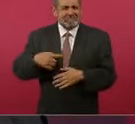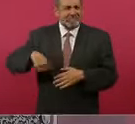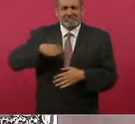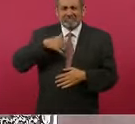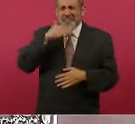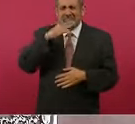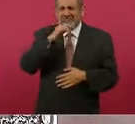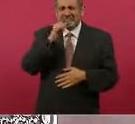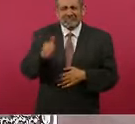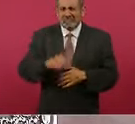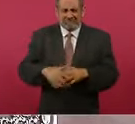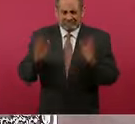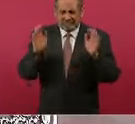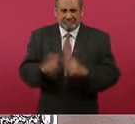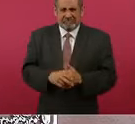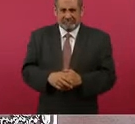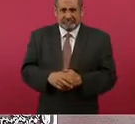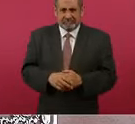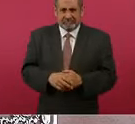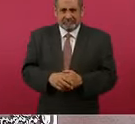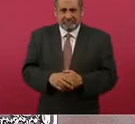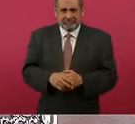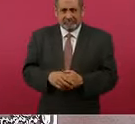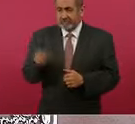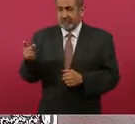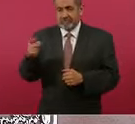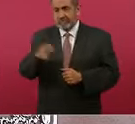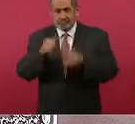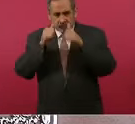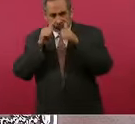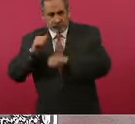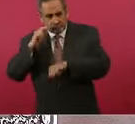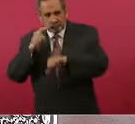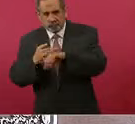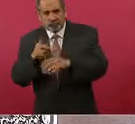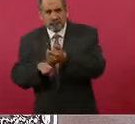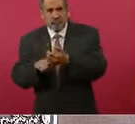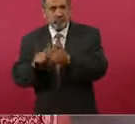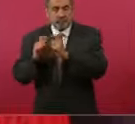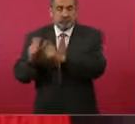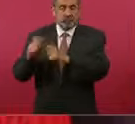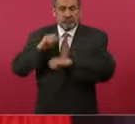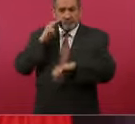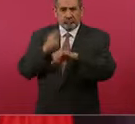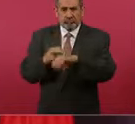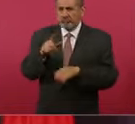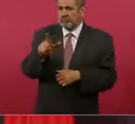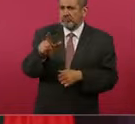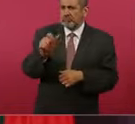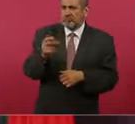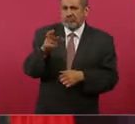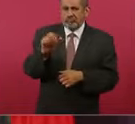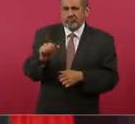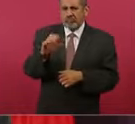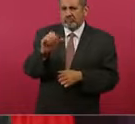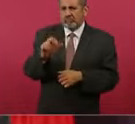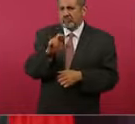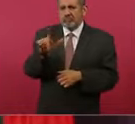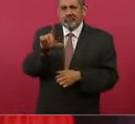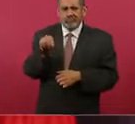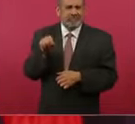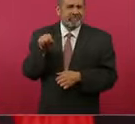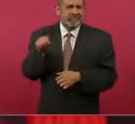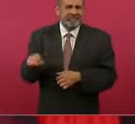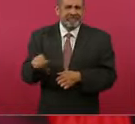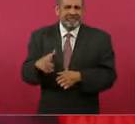corruptos. La que está atendiendo este programa, Laura Carrillo,